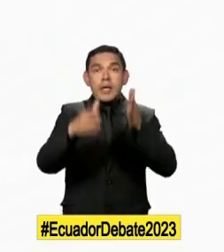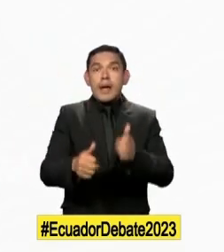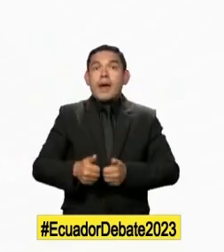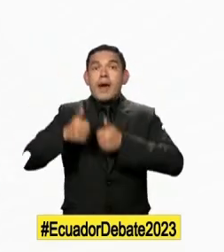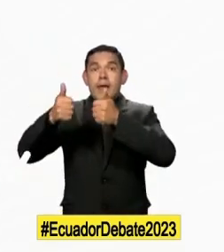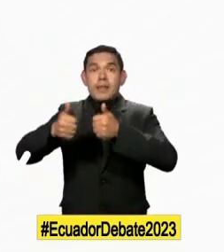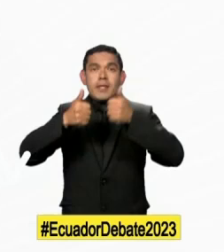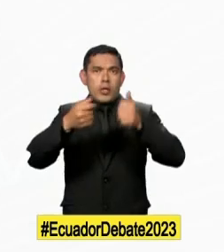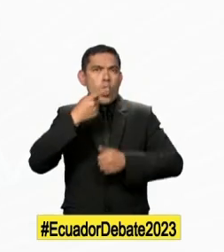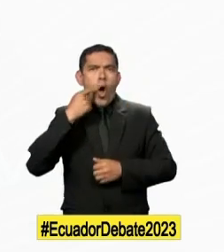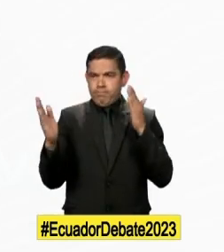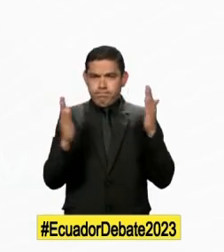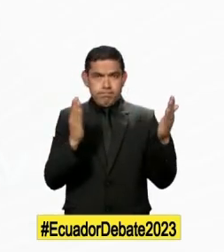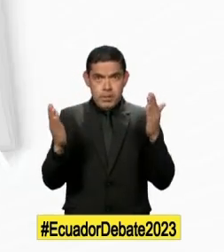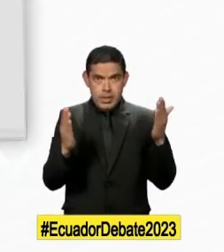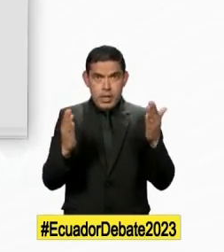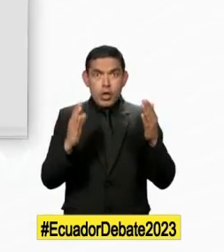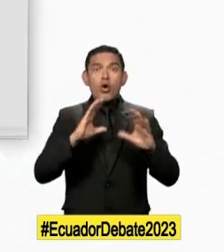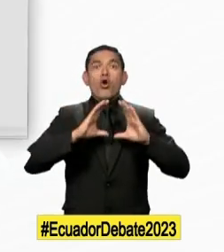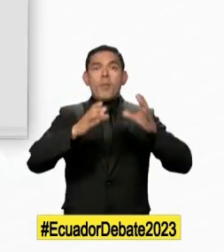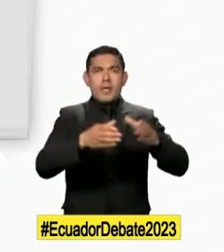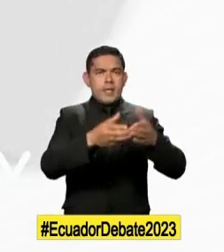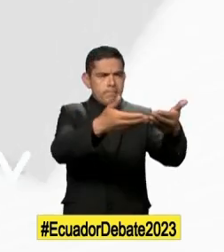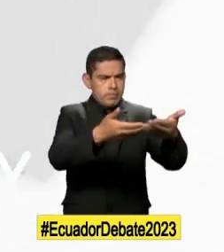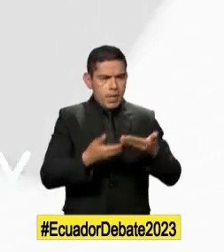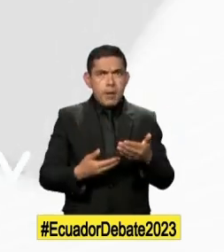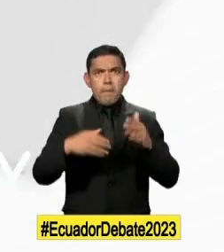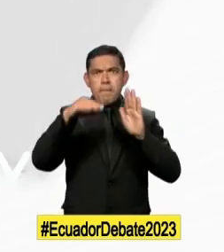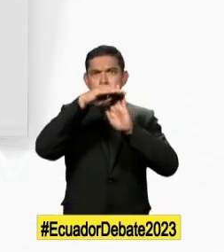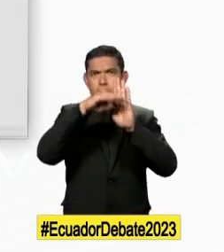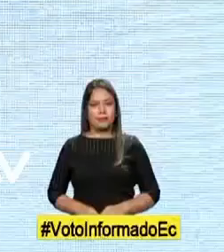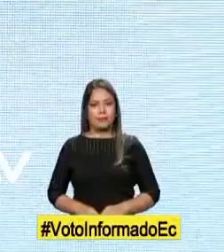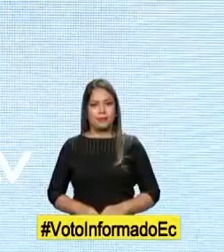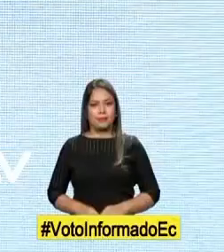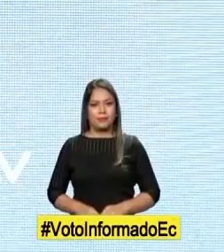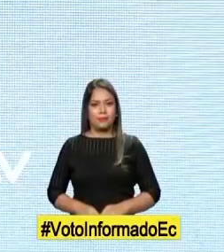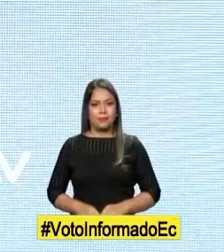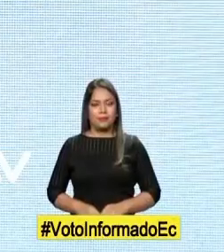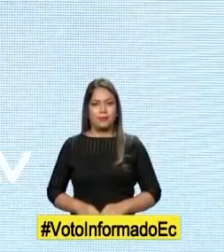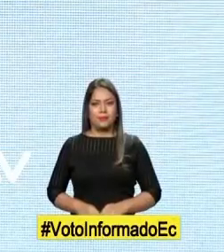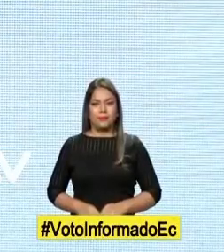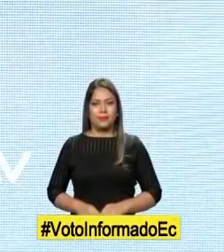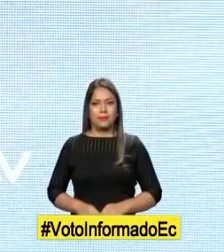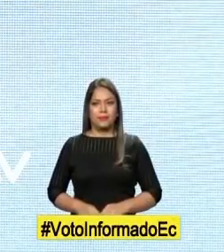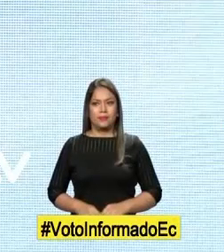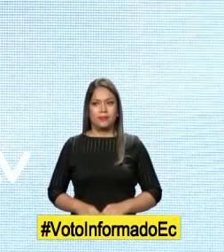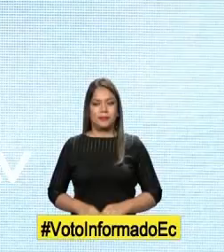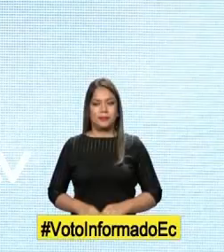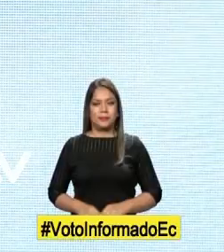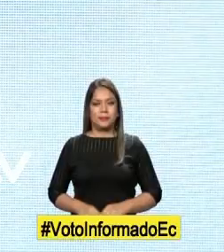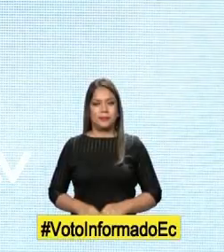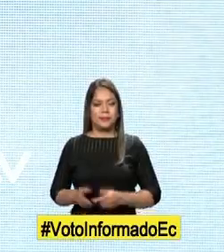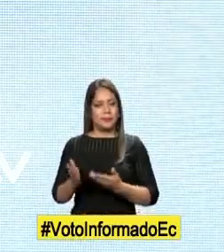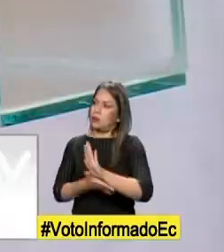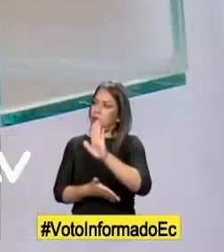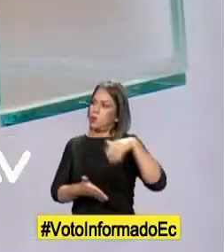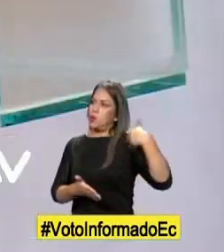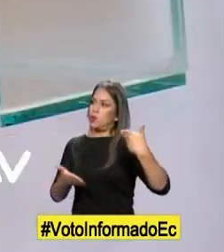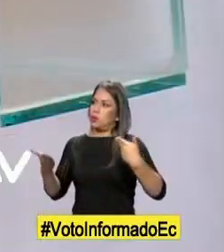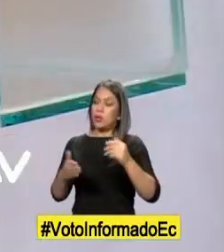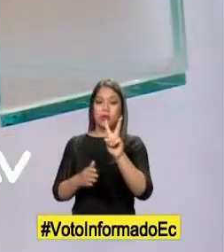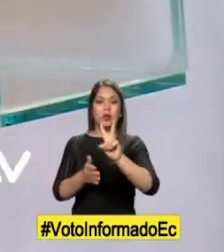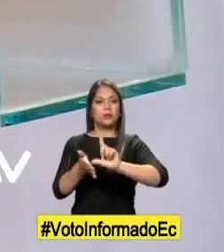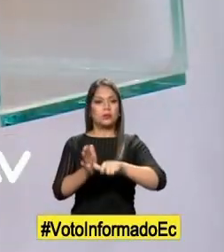recitados de memoria las preguntas elaboradas por el comité designado por el consejo nacional electoral eran largas